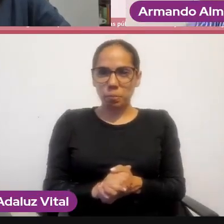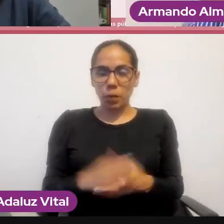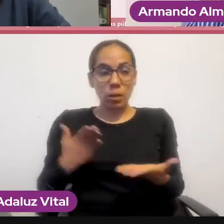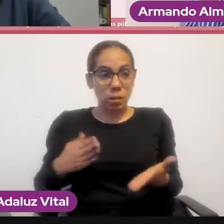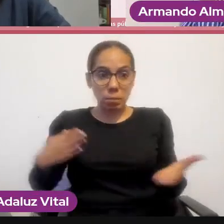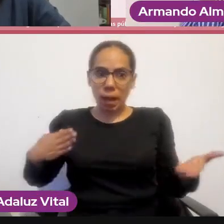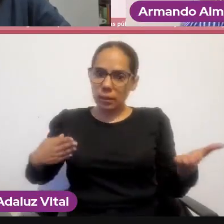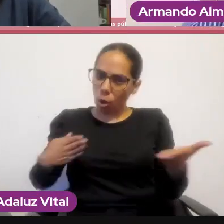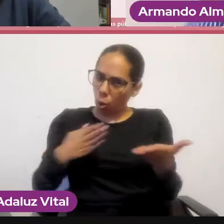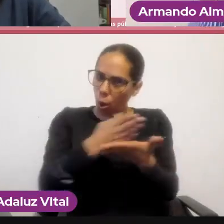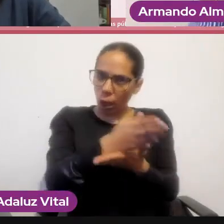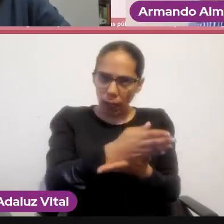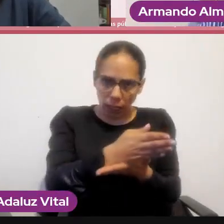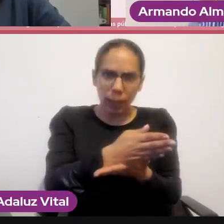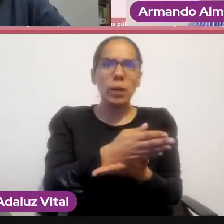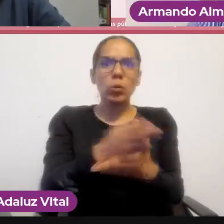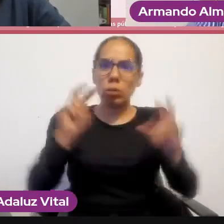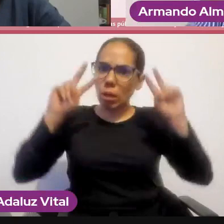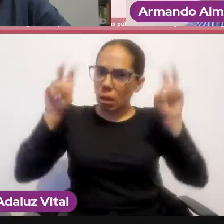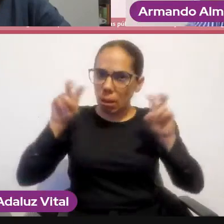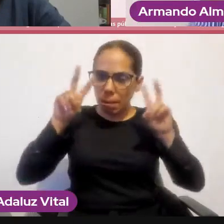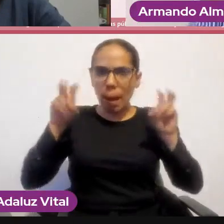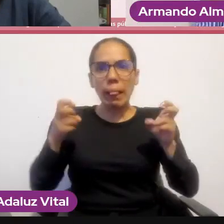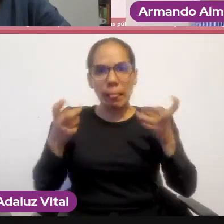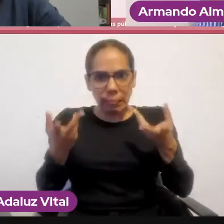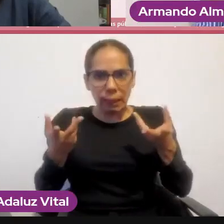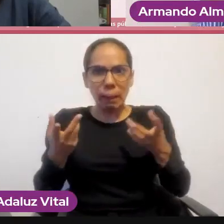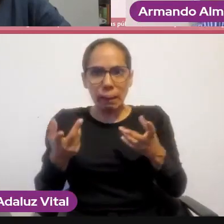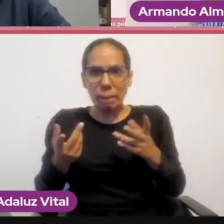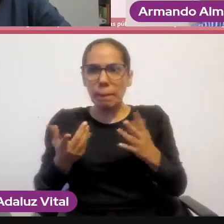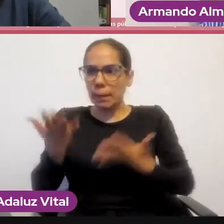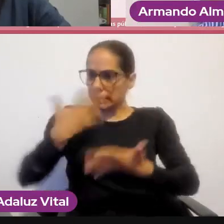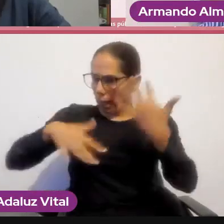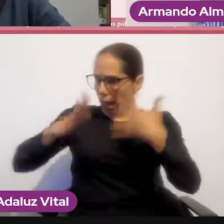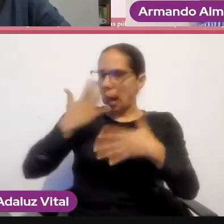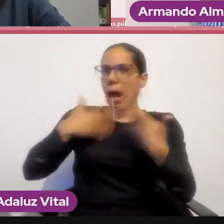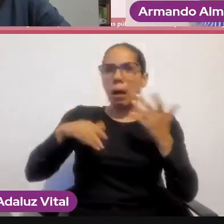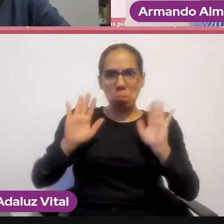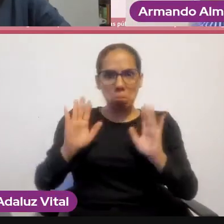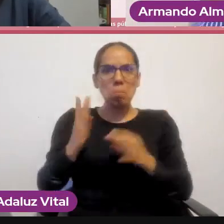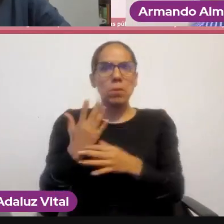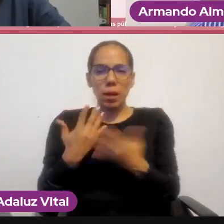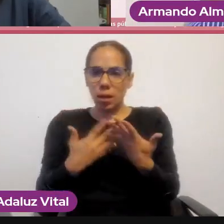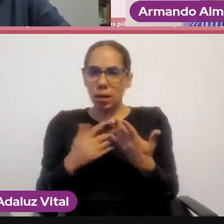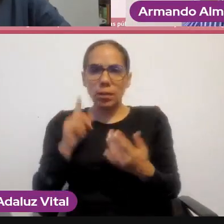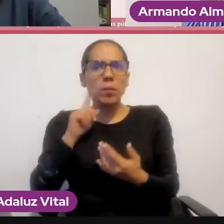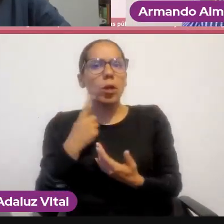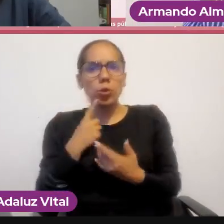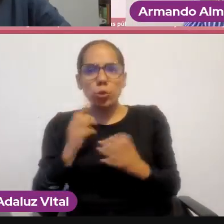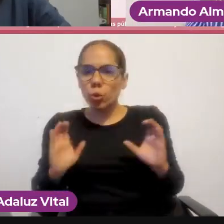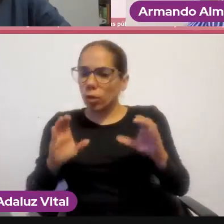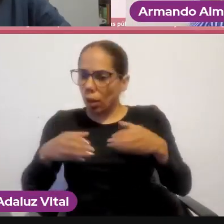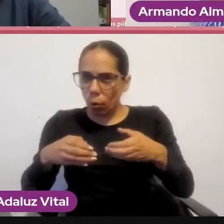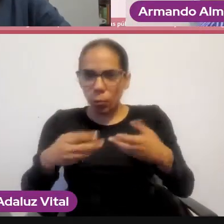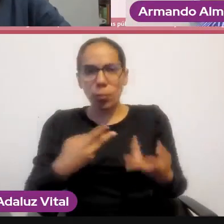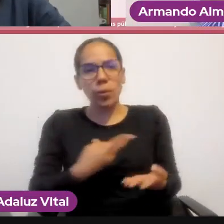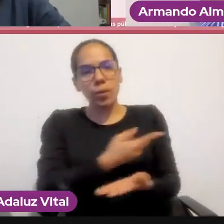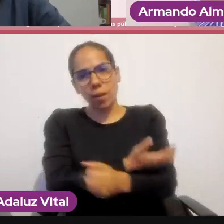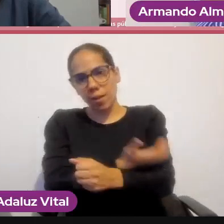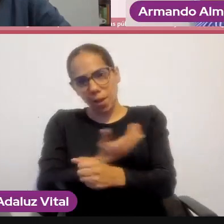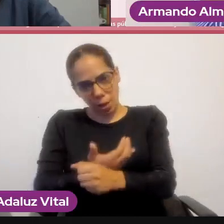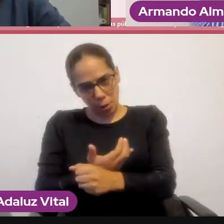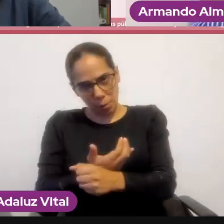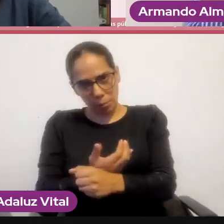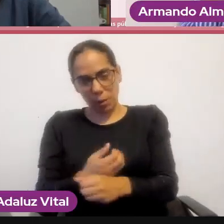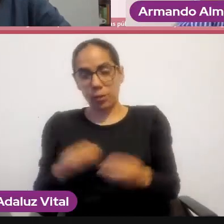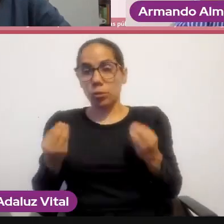personas que nos entienden en esta forma de comunicación. Un saludo y un agradecimiento también a la magistrada